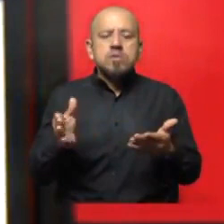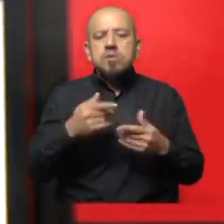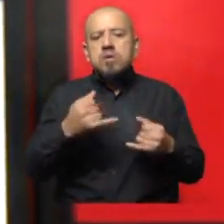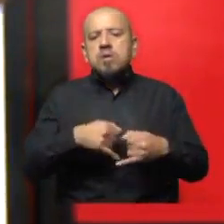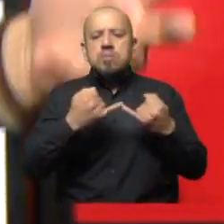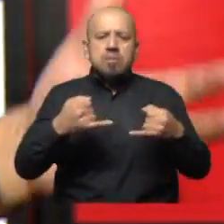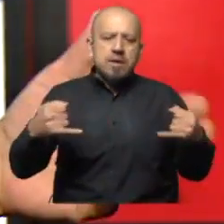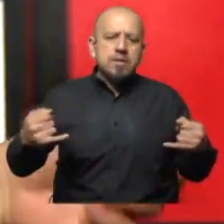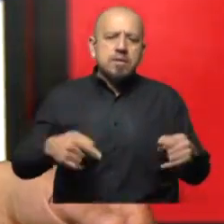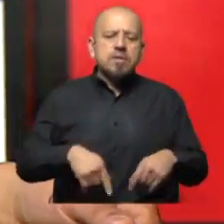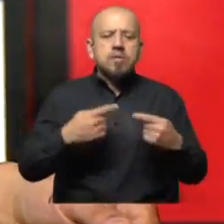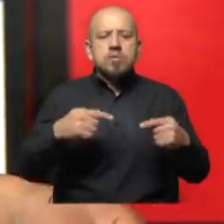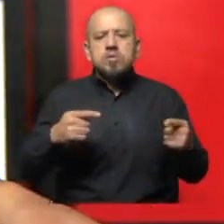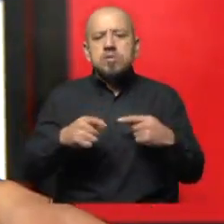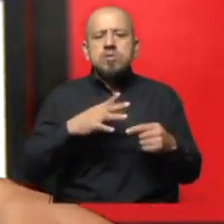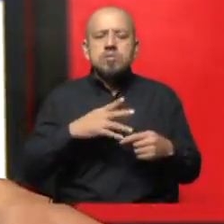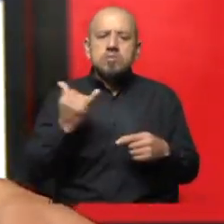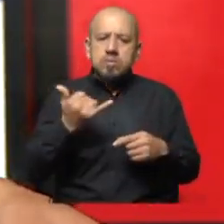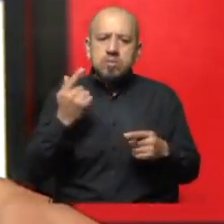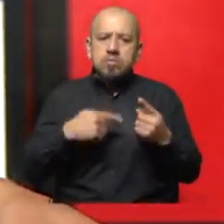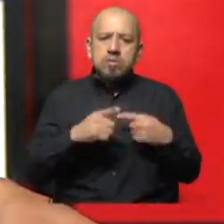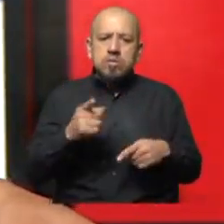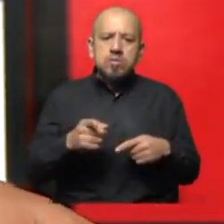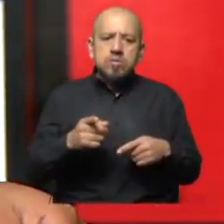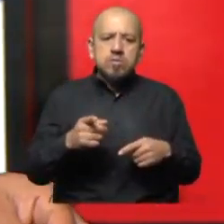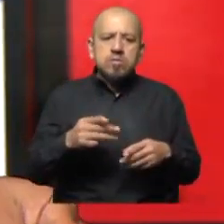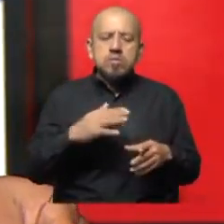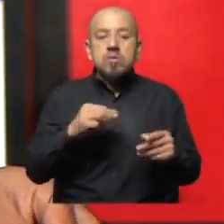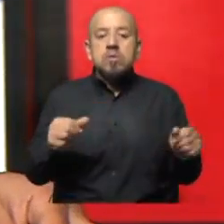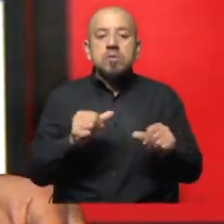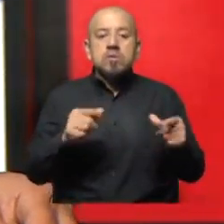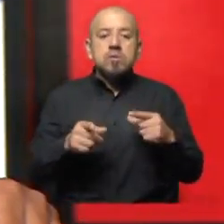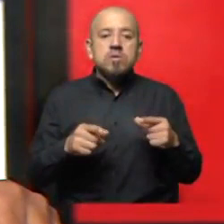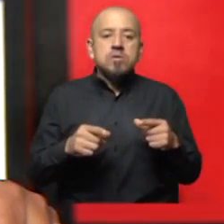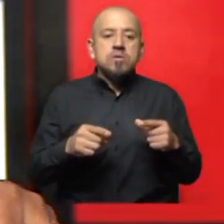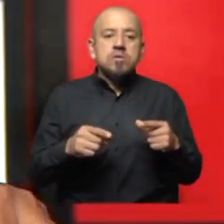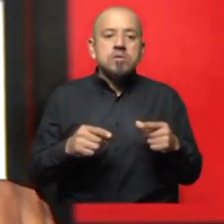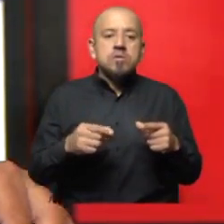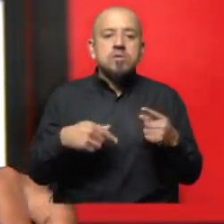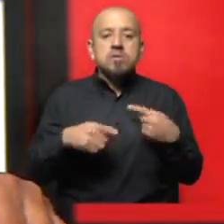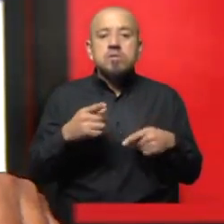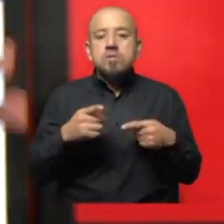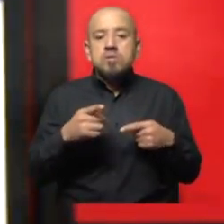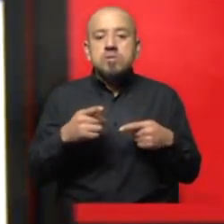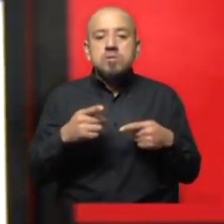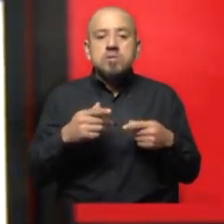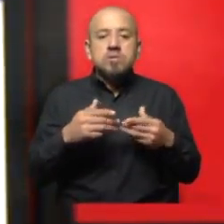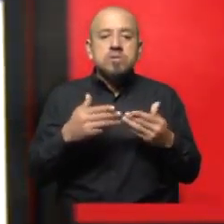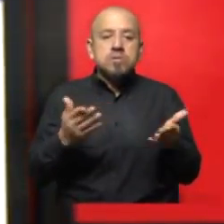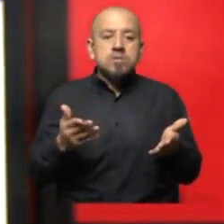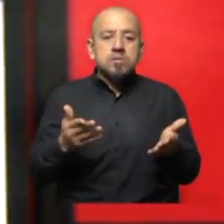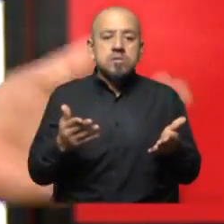ha visto entonces cosas como que lleva mucho tiempo pero que se levantaba muy temprano para hacerlo se ve que eso